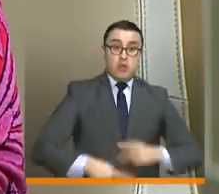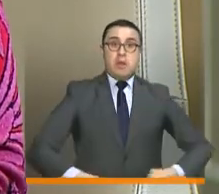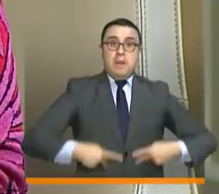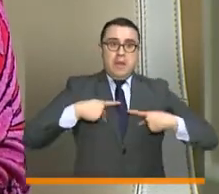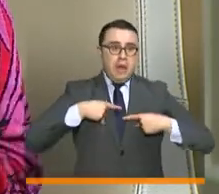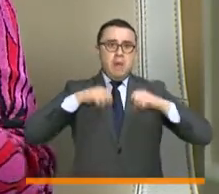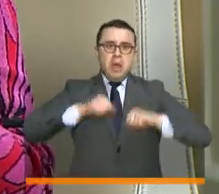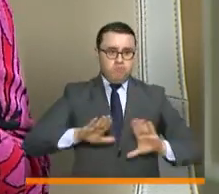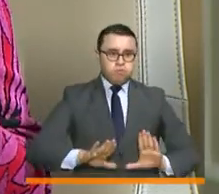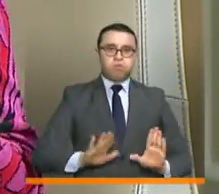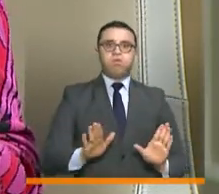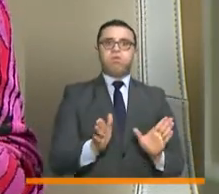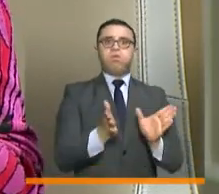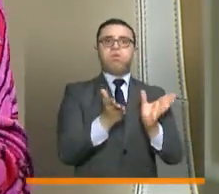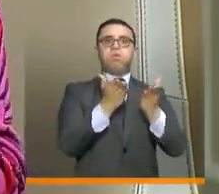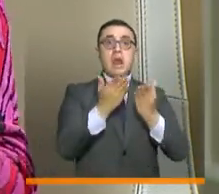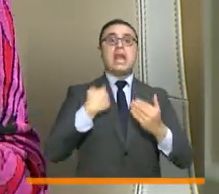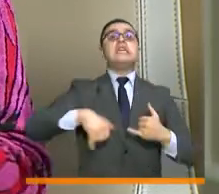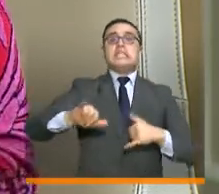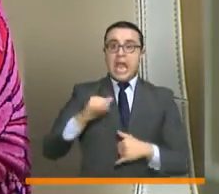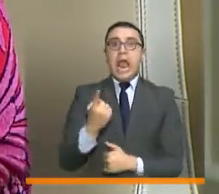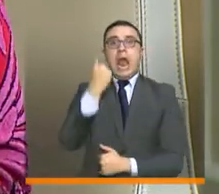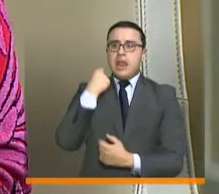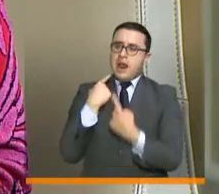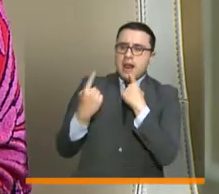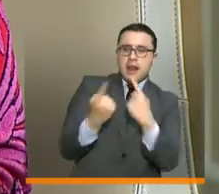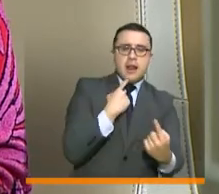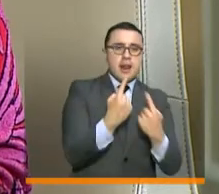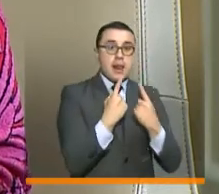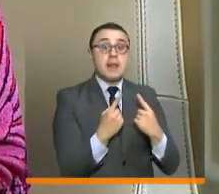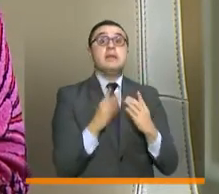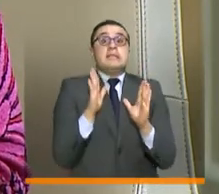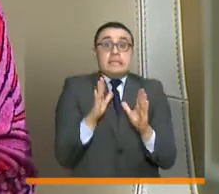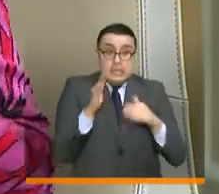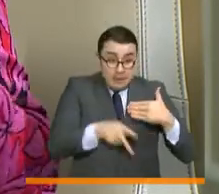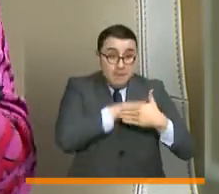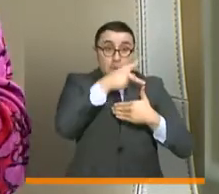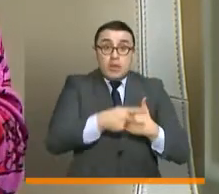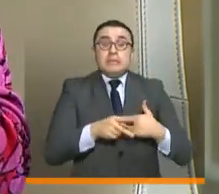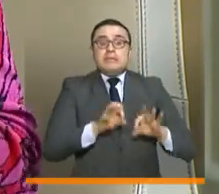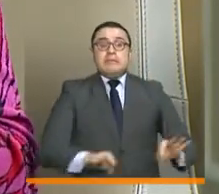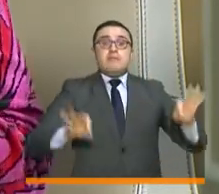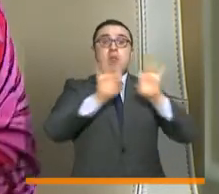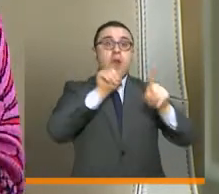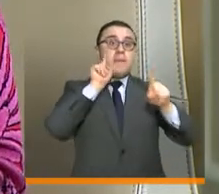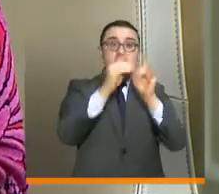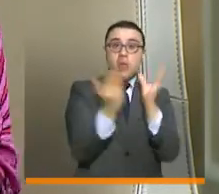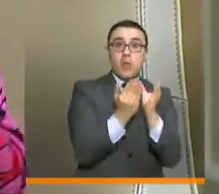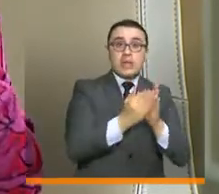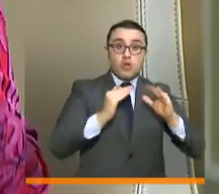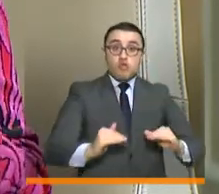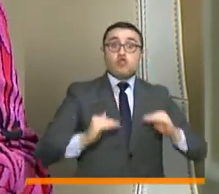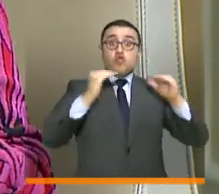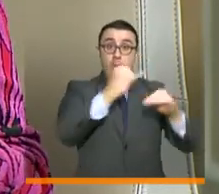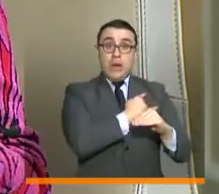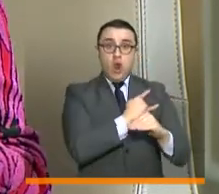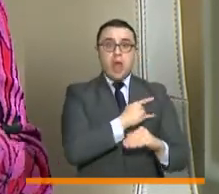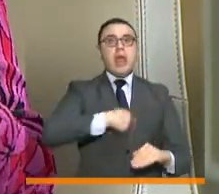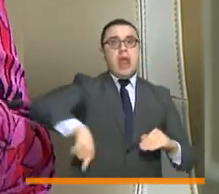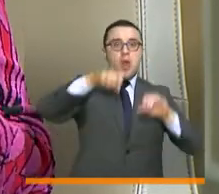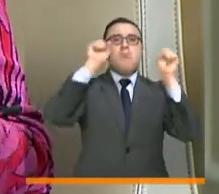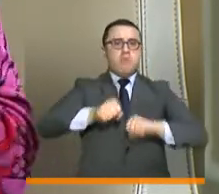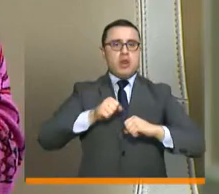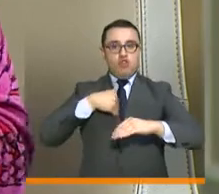primer conversatorio y creo que estos procesos van a ser claves en general en educación superior con todas estas modalidades combinadas, tanto de